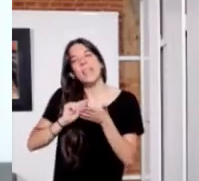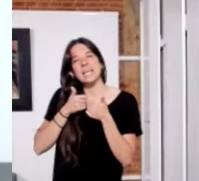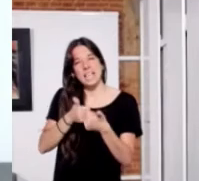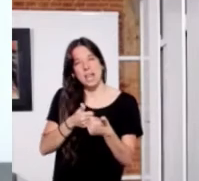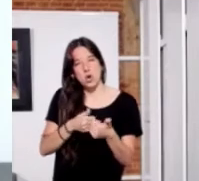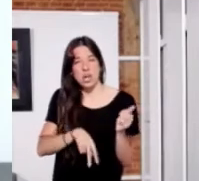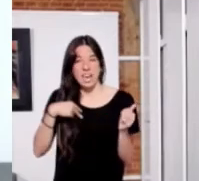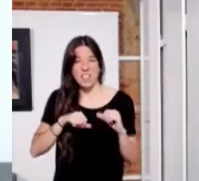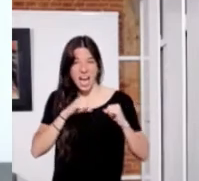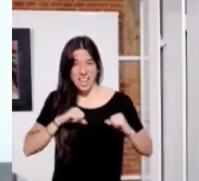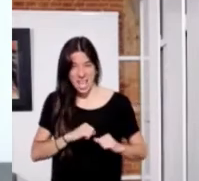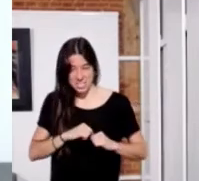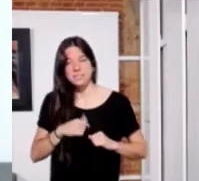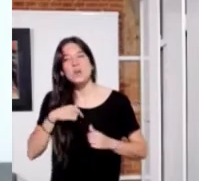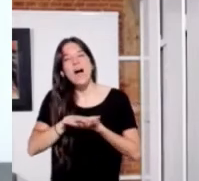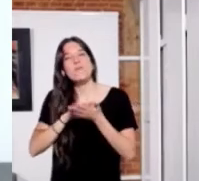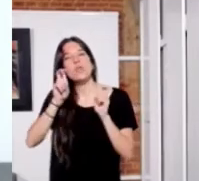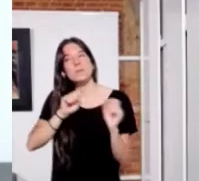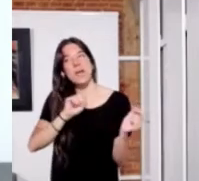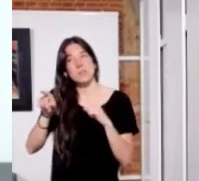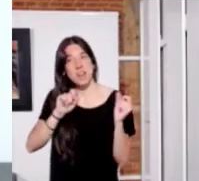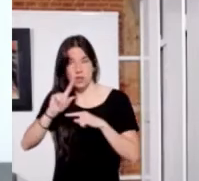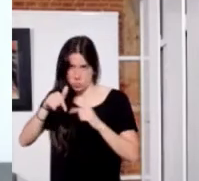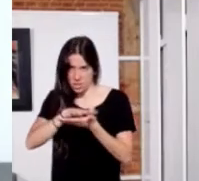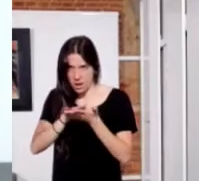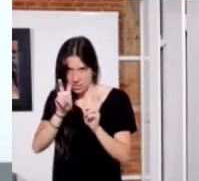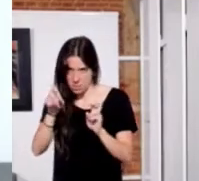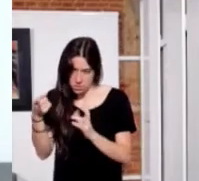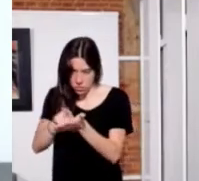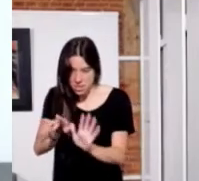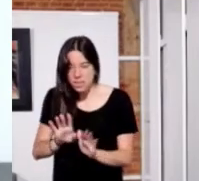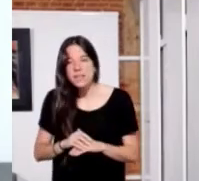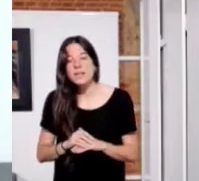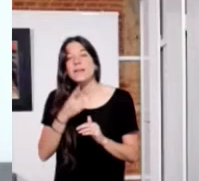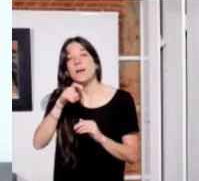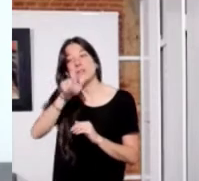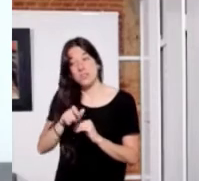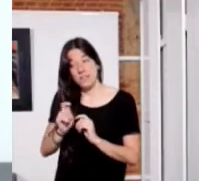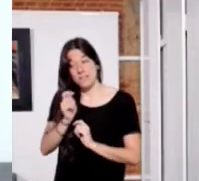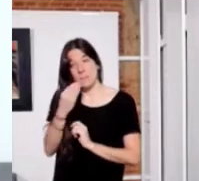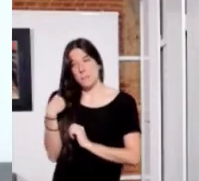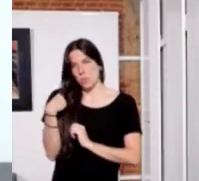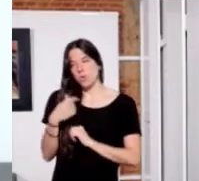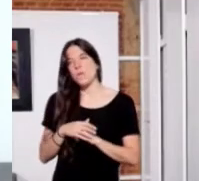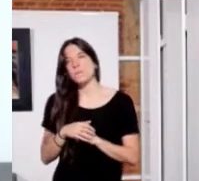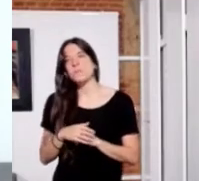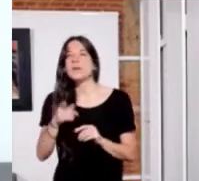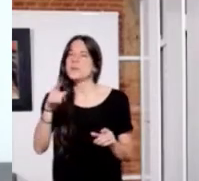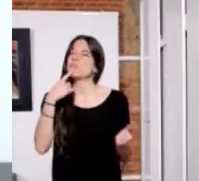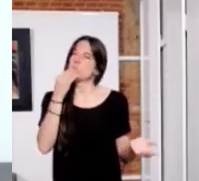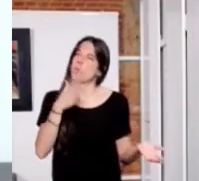Cáritas, hablando del tema de la inmigración, que luego volveré, me dijo el locutor, dice, pero es que usted es un buenista.